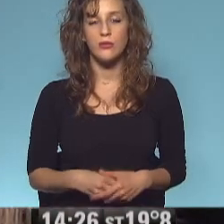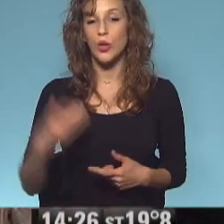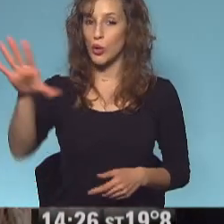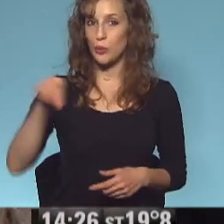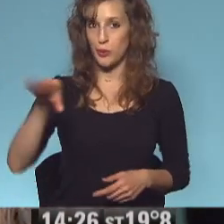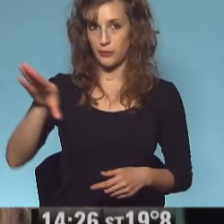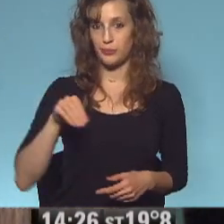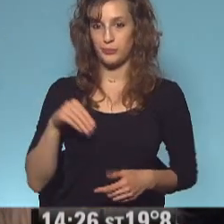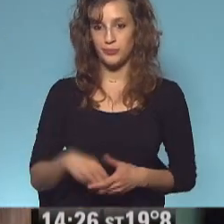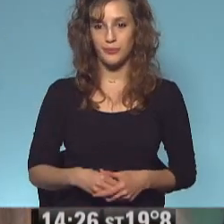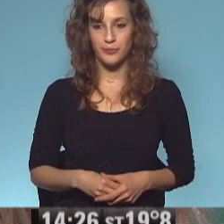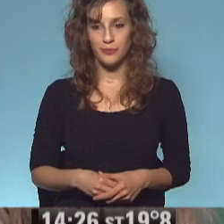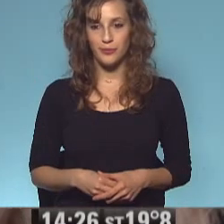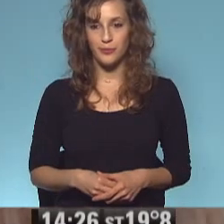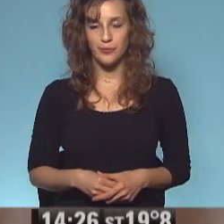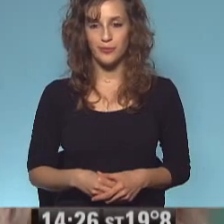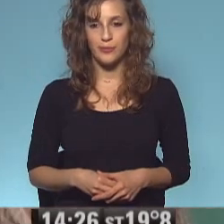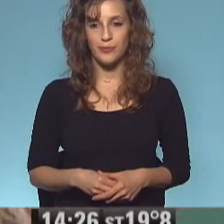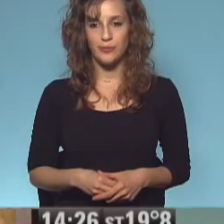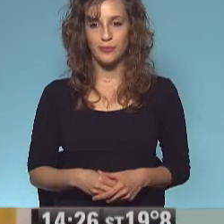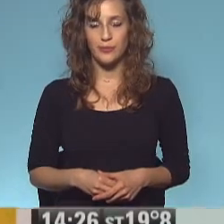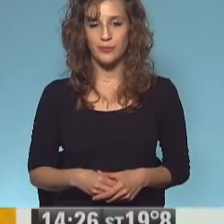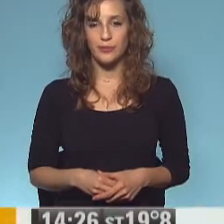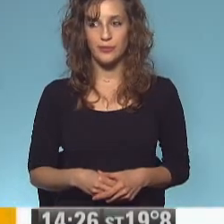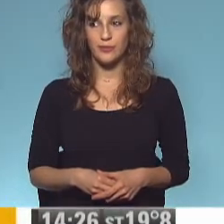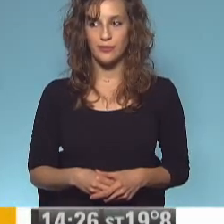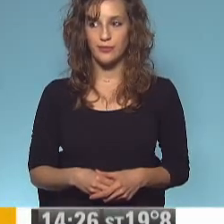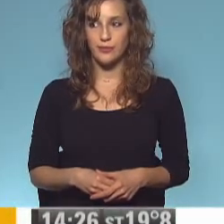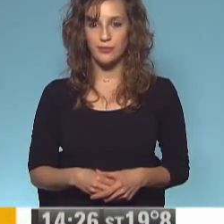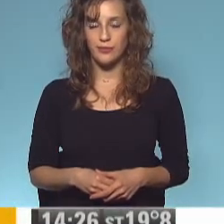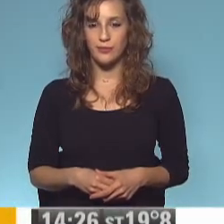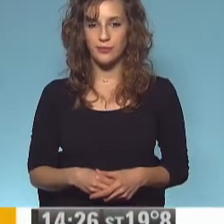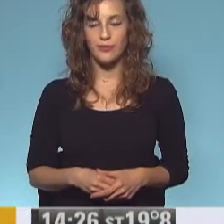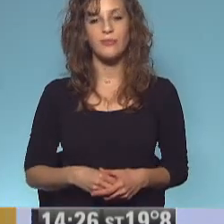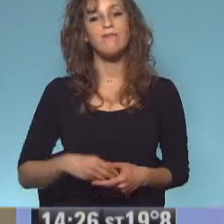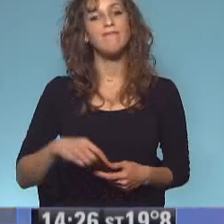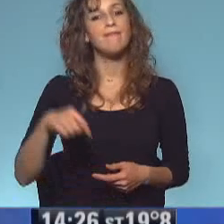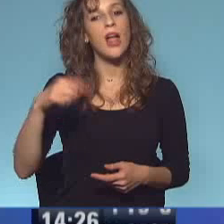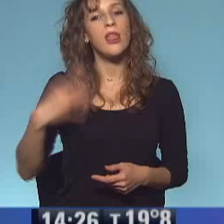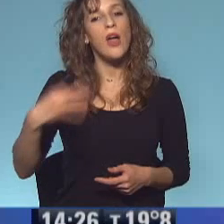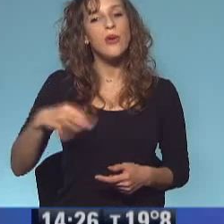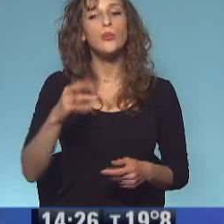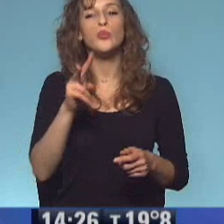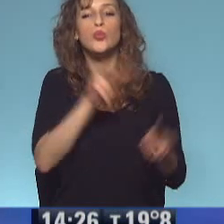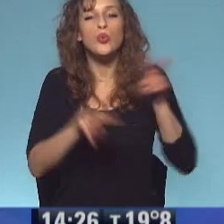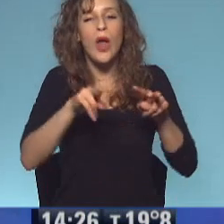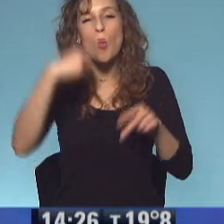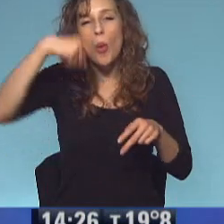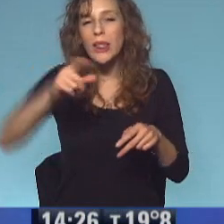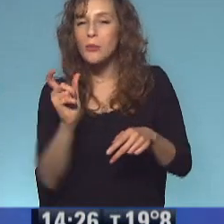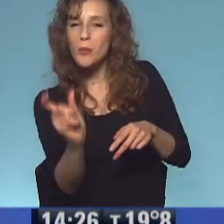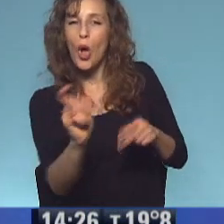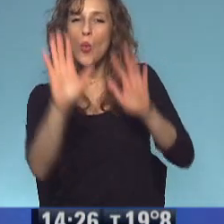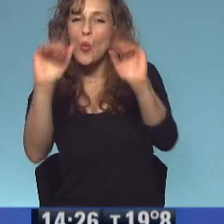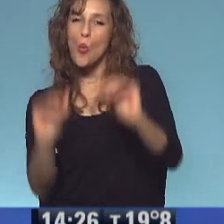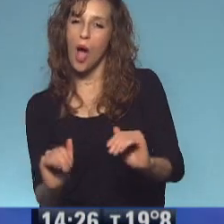La luna y una nube de algodón. Tenemos que buscar que rime un poquito, ¿no? Ah, cierto. Dale, la luna y una